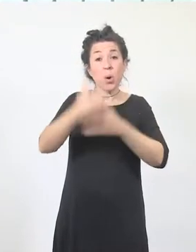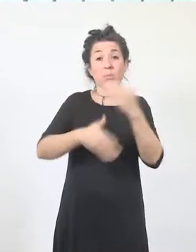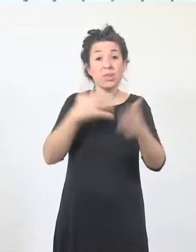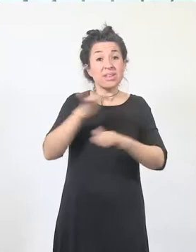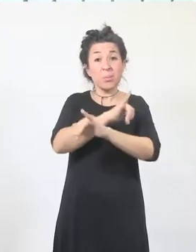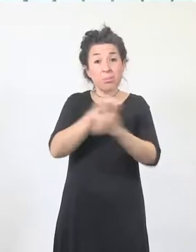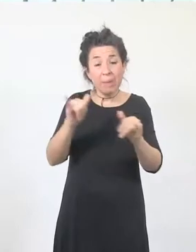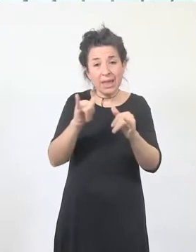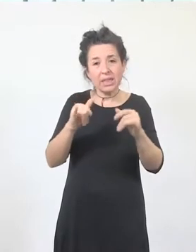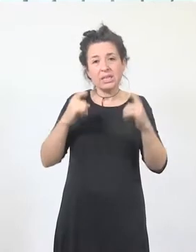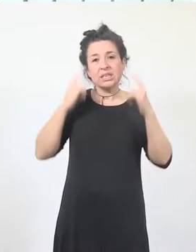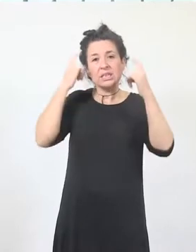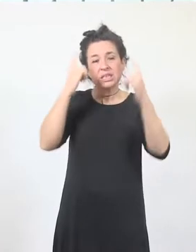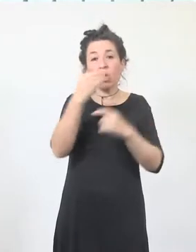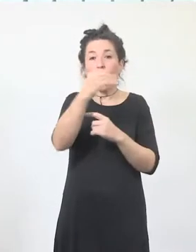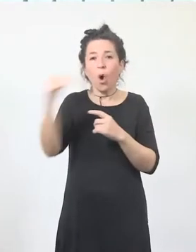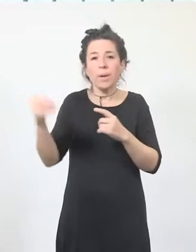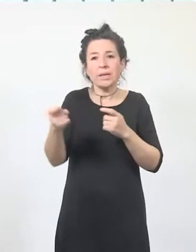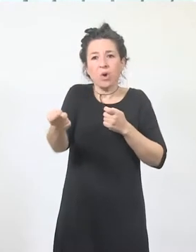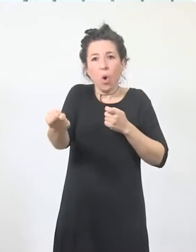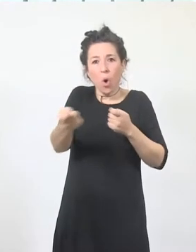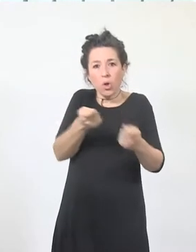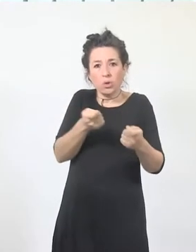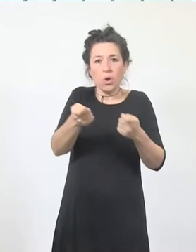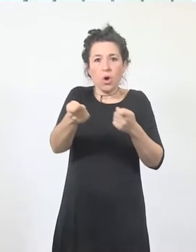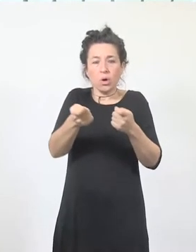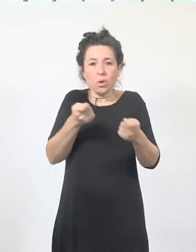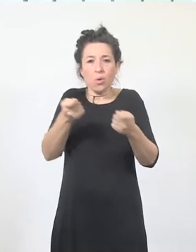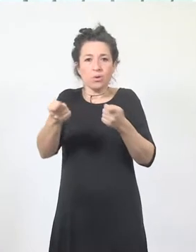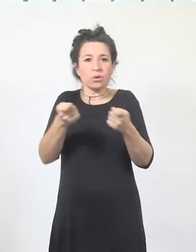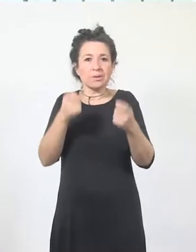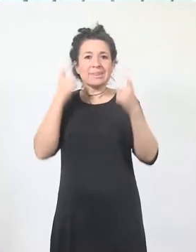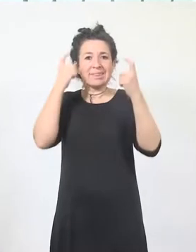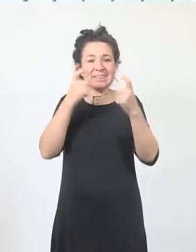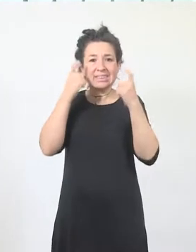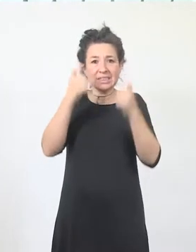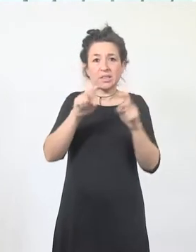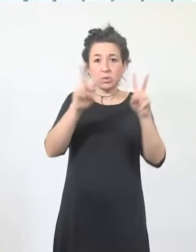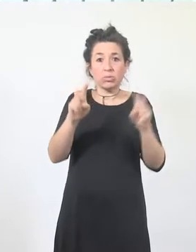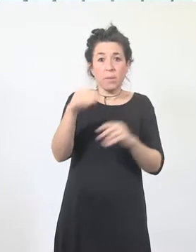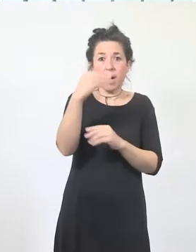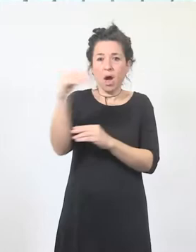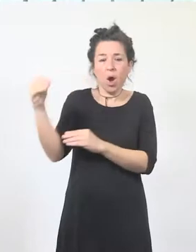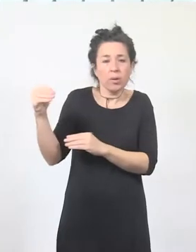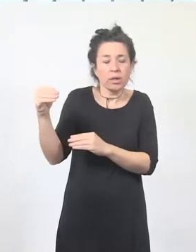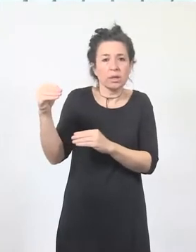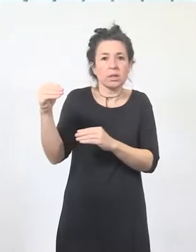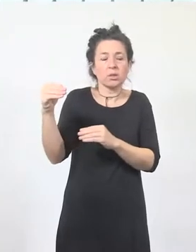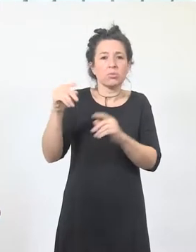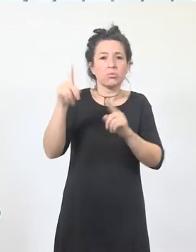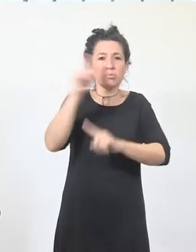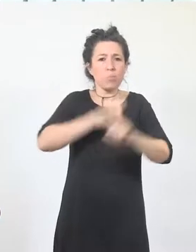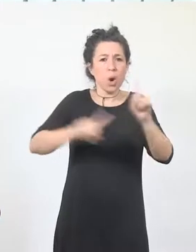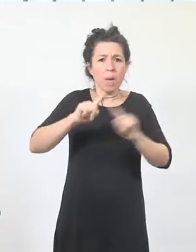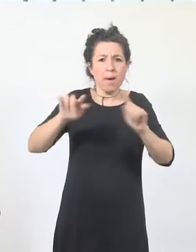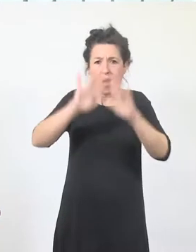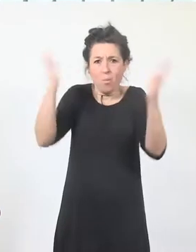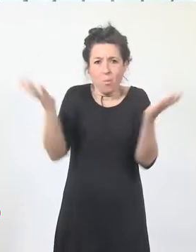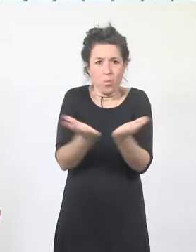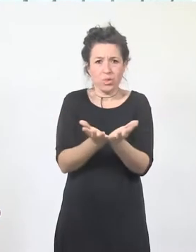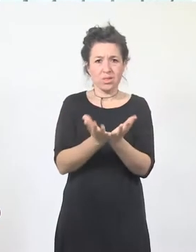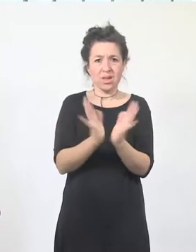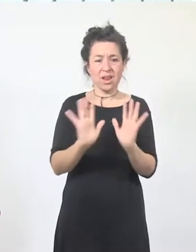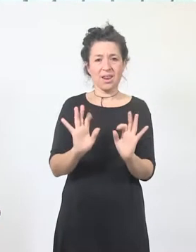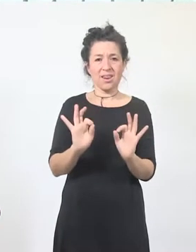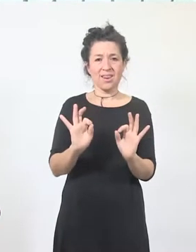paz, intentando controlar a los jóvenes. Y el tema de los jóvenes es un problema mundial, es un problema